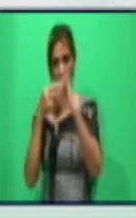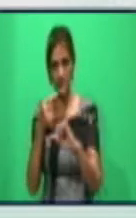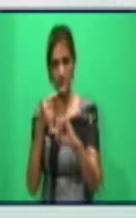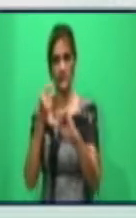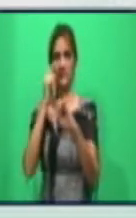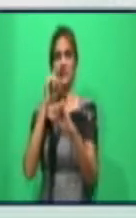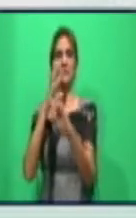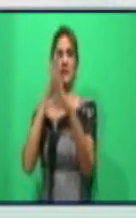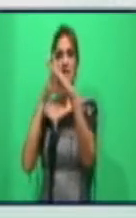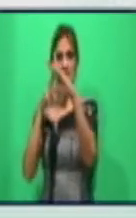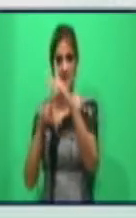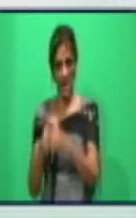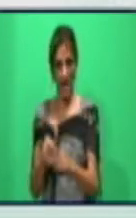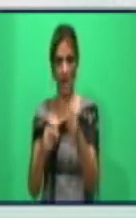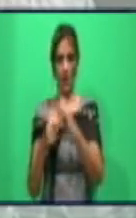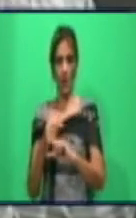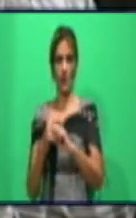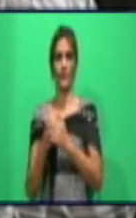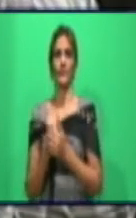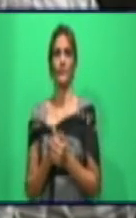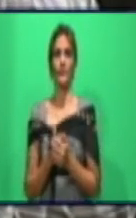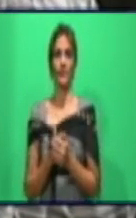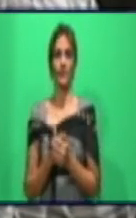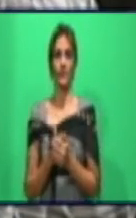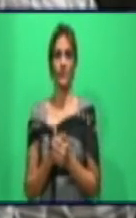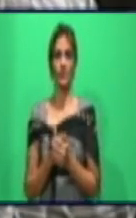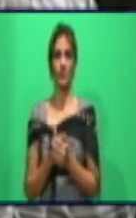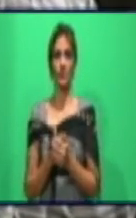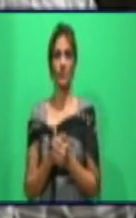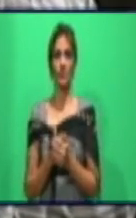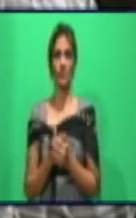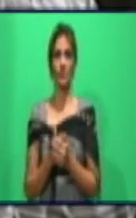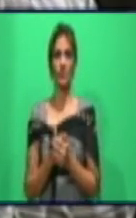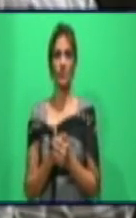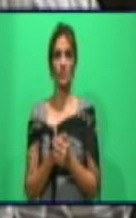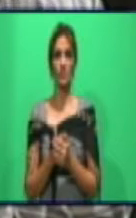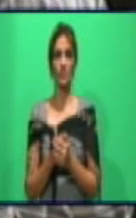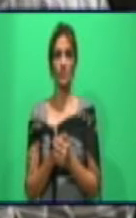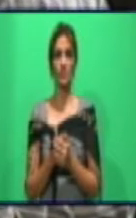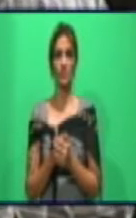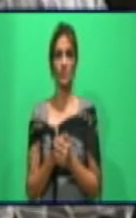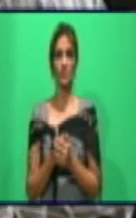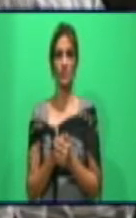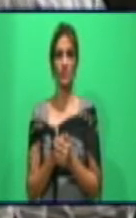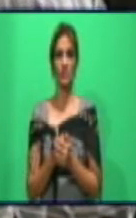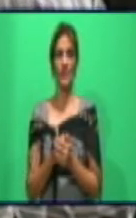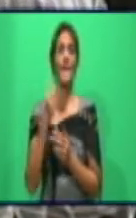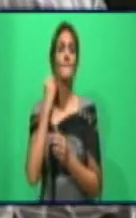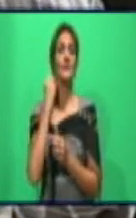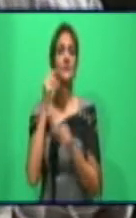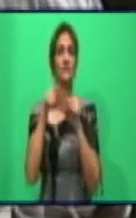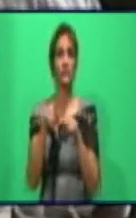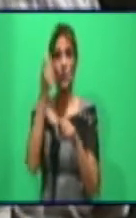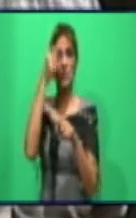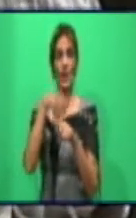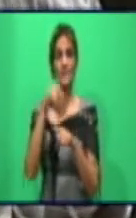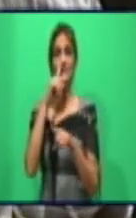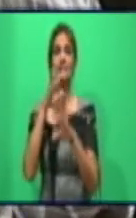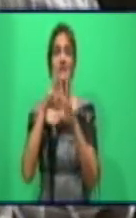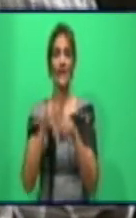de abajo no los anteriores los anteriores los que estaban en la otra en la misma pantalla en manzanillo jiguaní y niquero